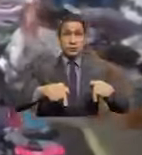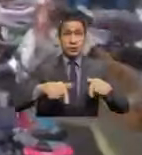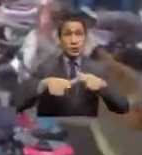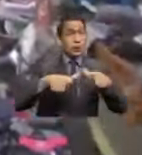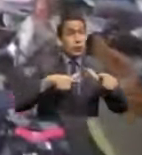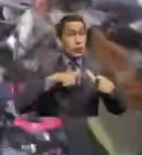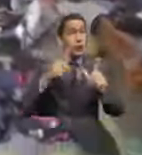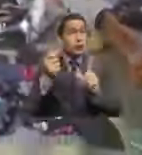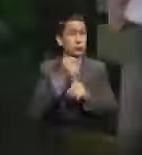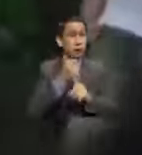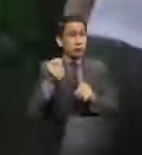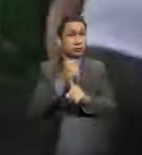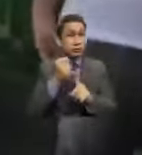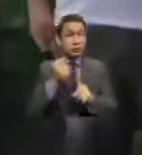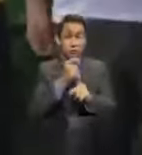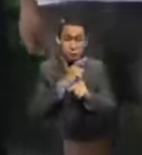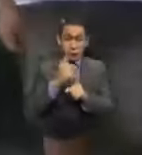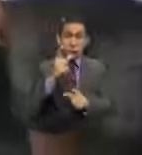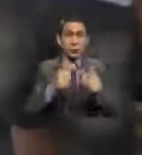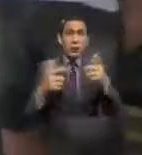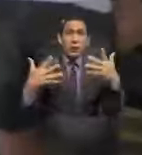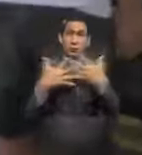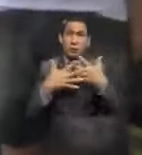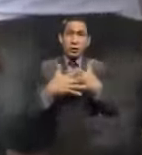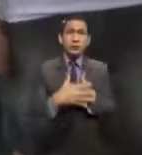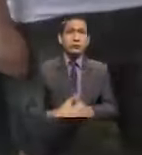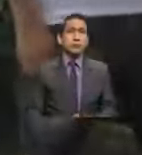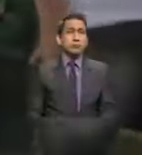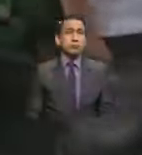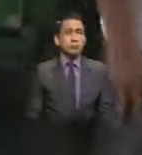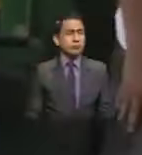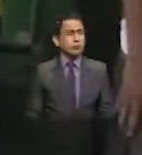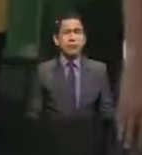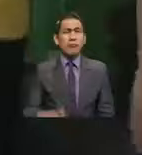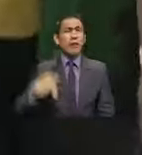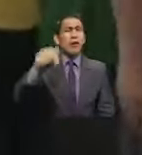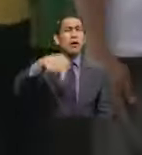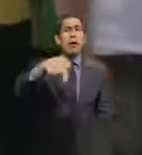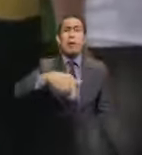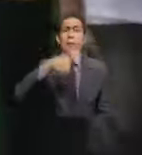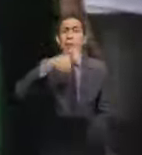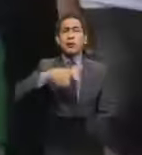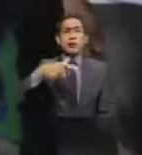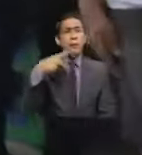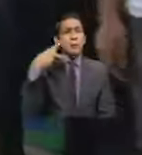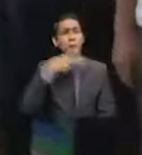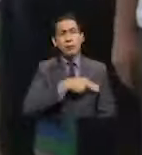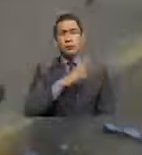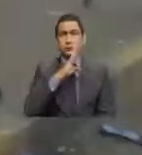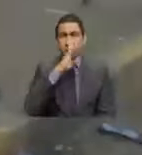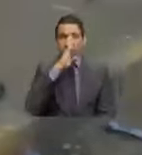En nadie, no se puede confiar en nadie, porque toda la gente es hipócrita y mentiroso, que todos fingen y a la hora de la hora,